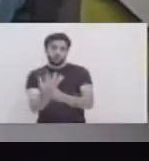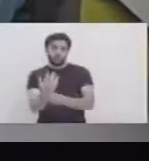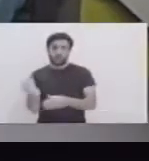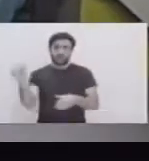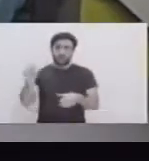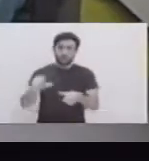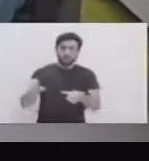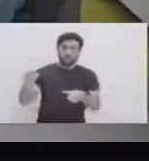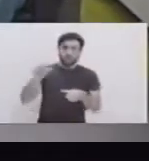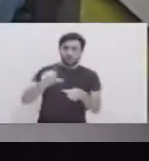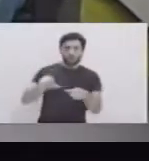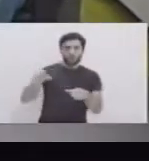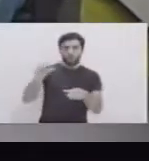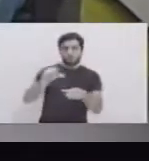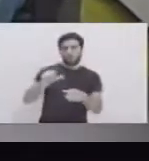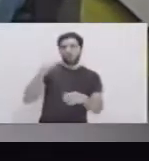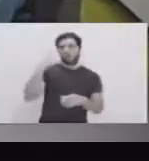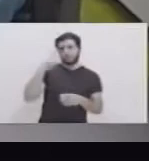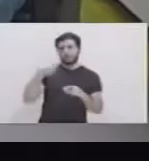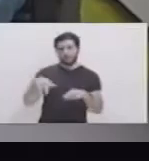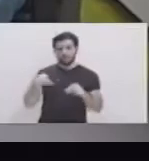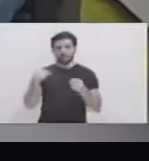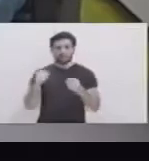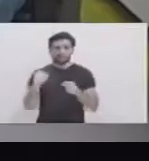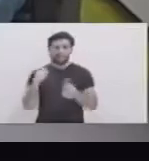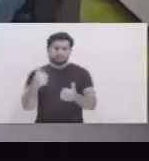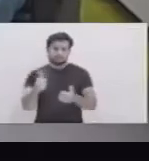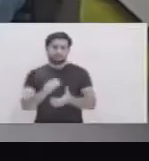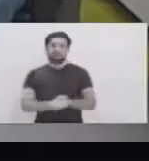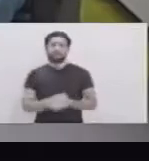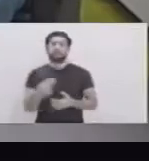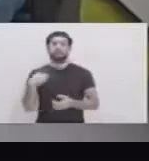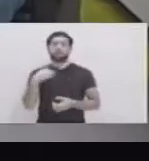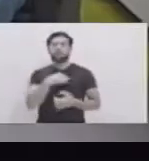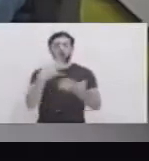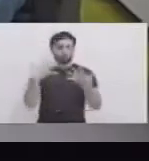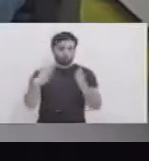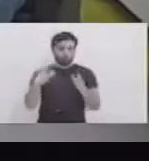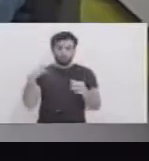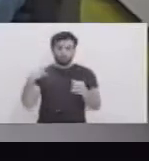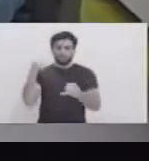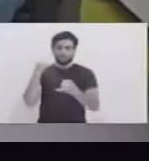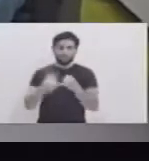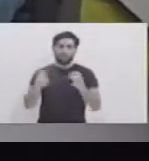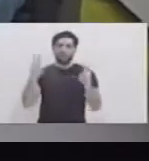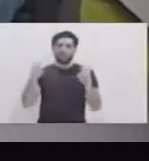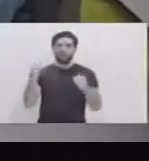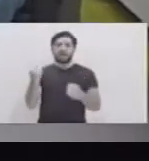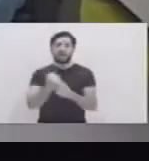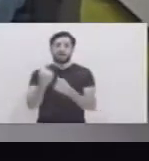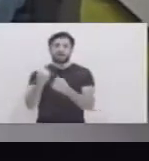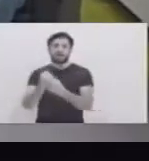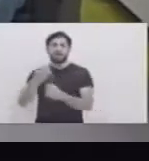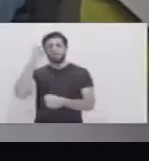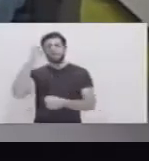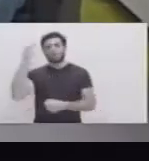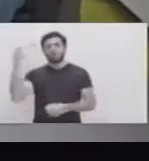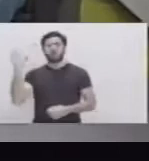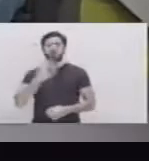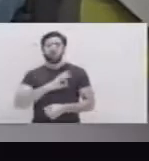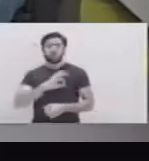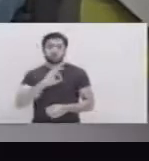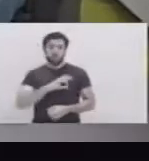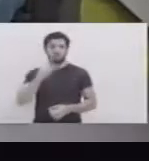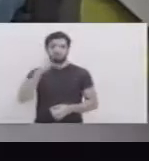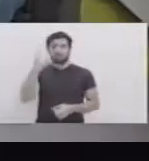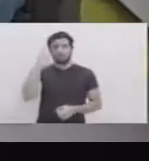regando día con día y juntos pues salir adelante de esta situación. Muchísimas gracias, licenciada. Es así como llegamos al final del segmento de apoyo